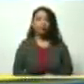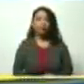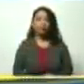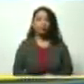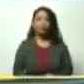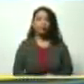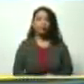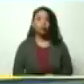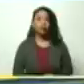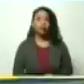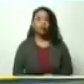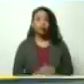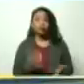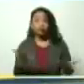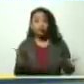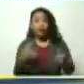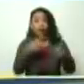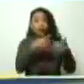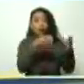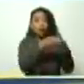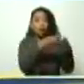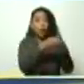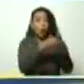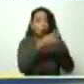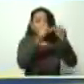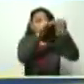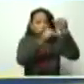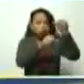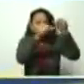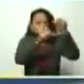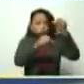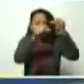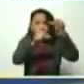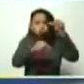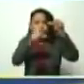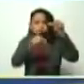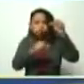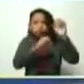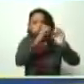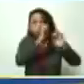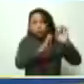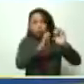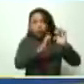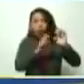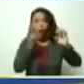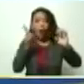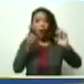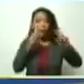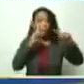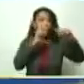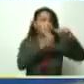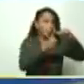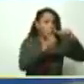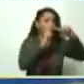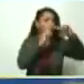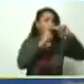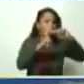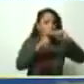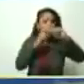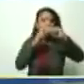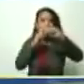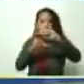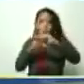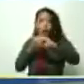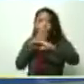así que esa comisión de seguimiento va a identificar para